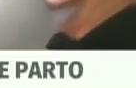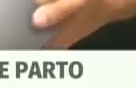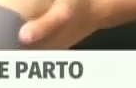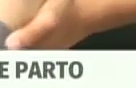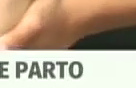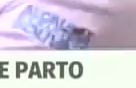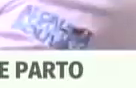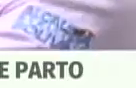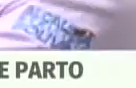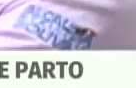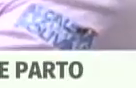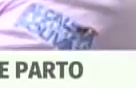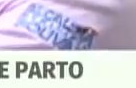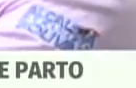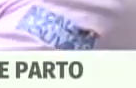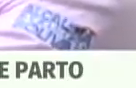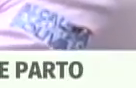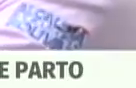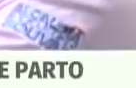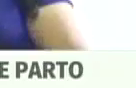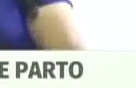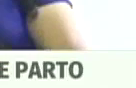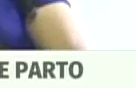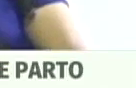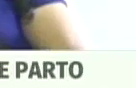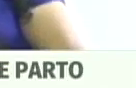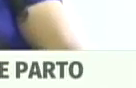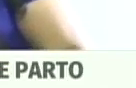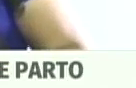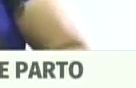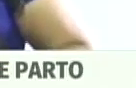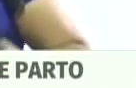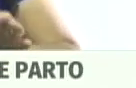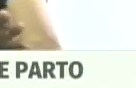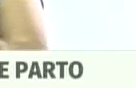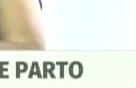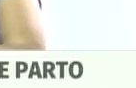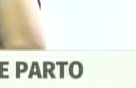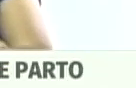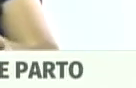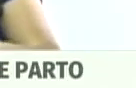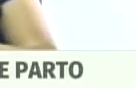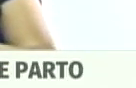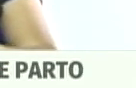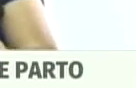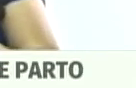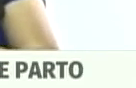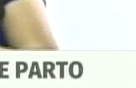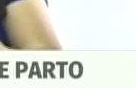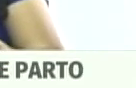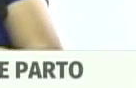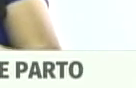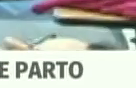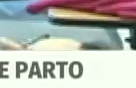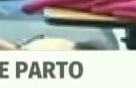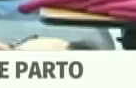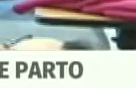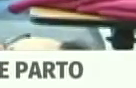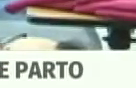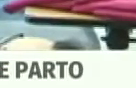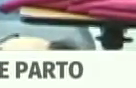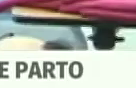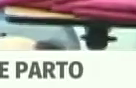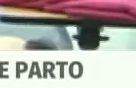fortalecimiento de la política pública, pero sobre todo decir que es posible el ejercicio de nuestros derechos en espacios amables,